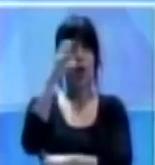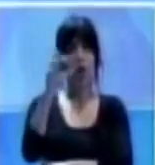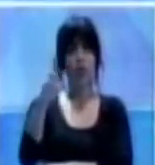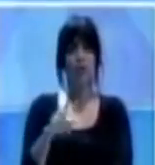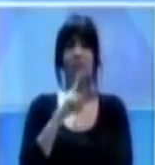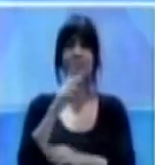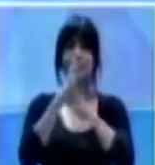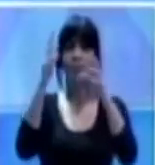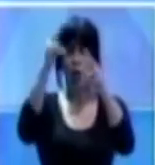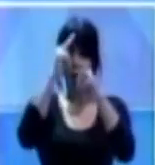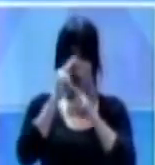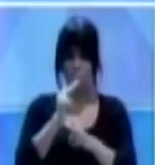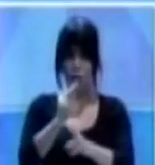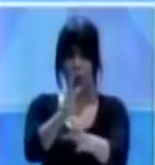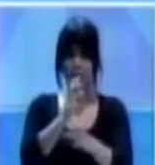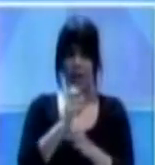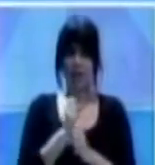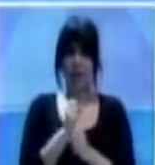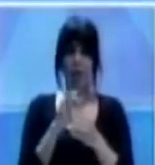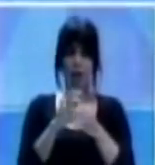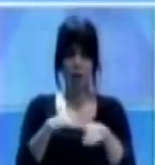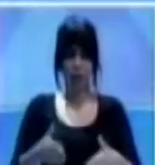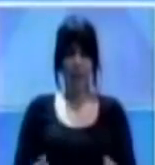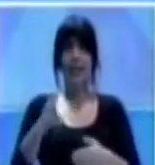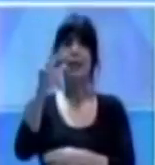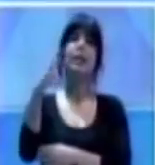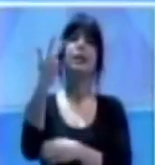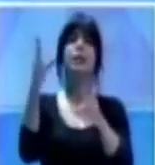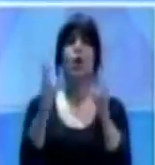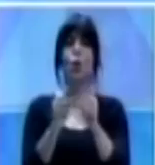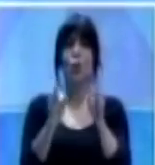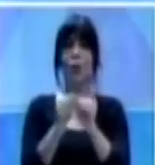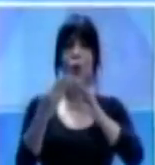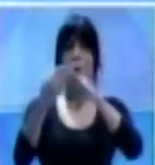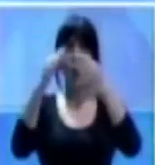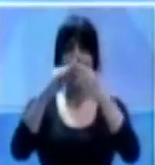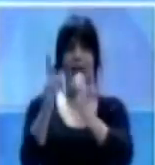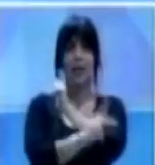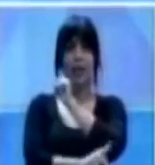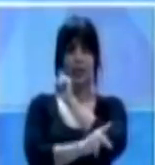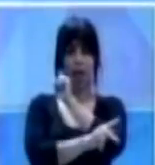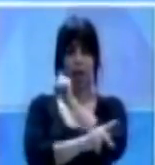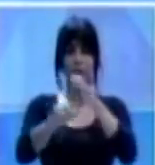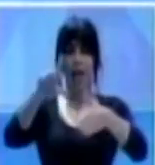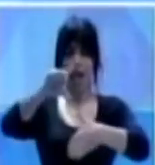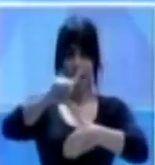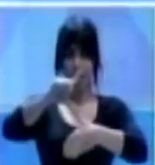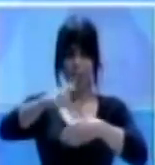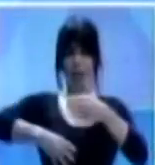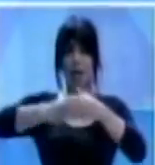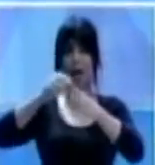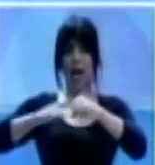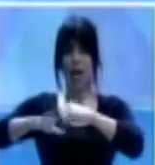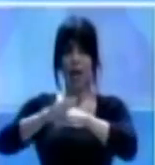un verdadero honor recibirles en el marco de esta tercera cumbre de la Comunidad de Estados Latinoamericanos